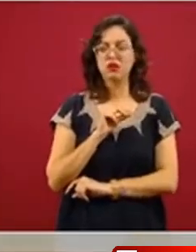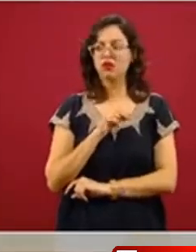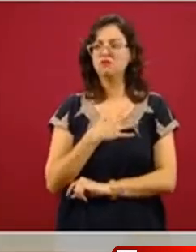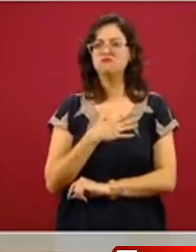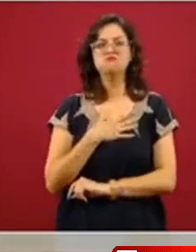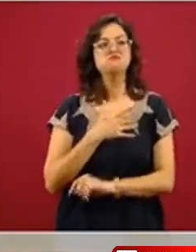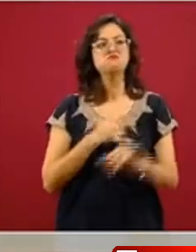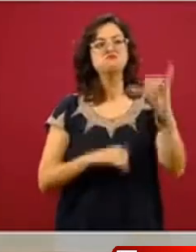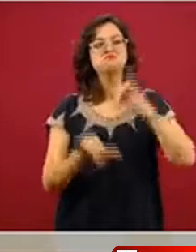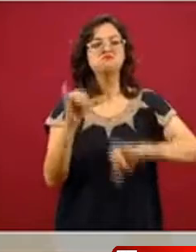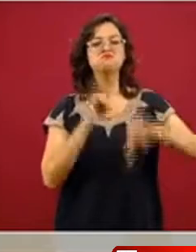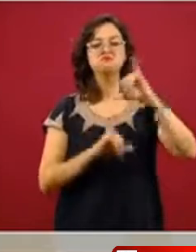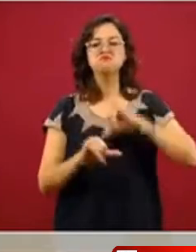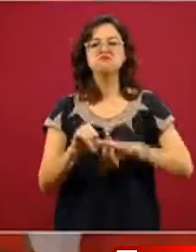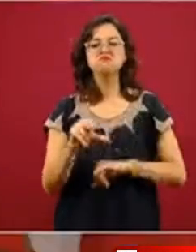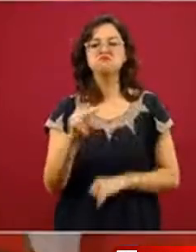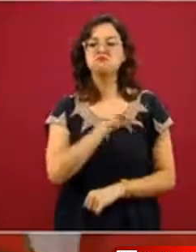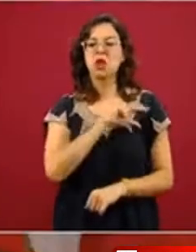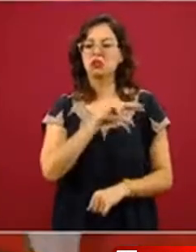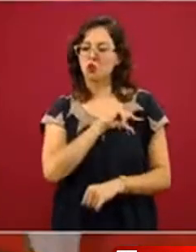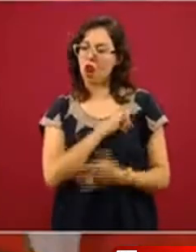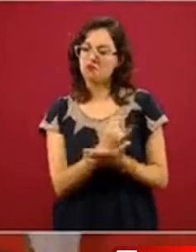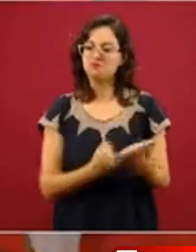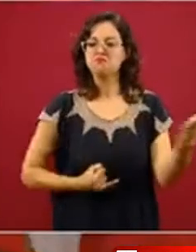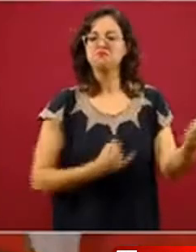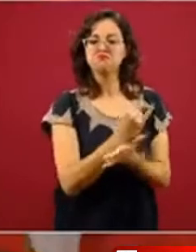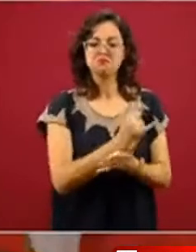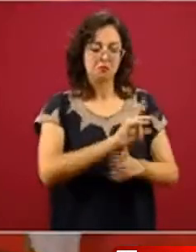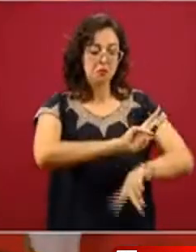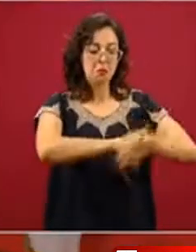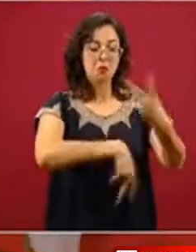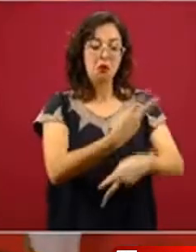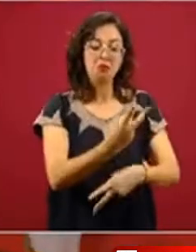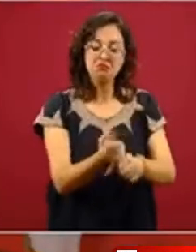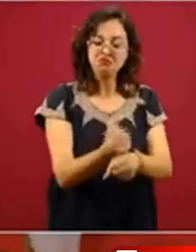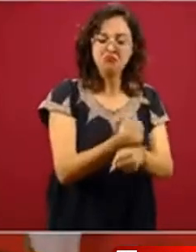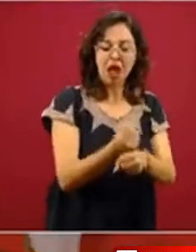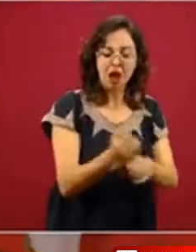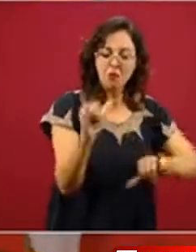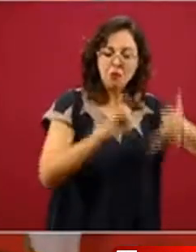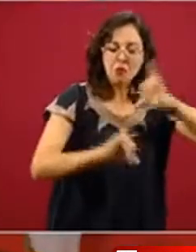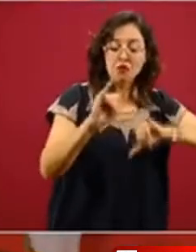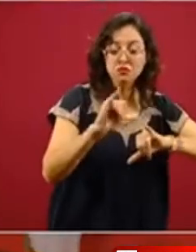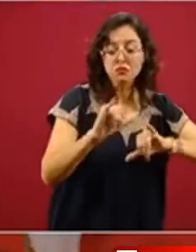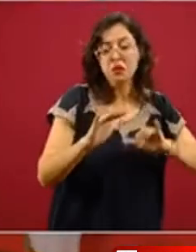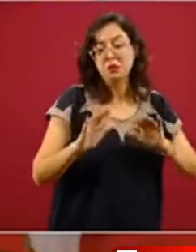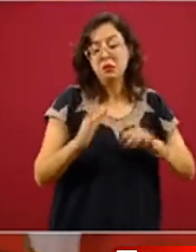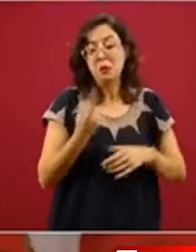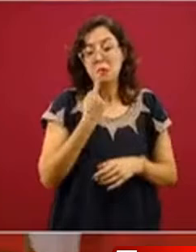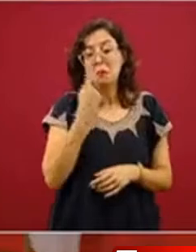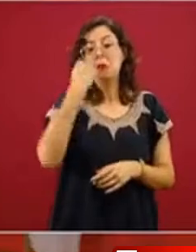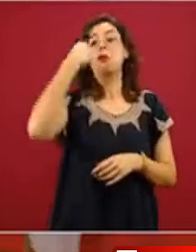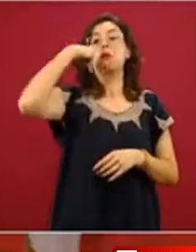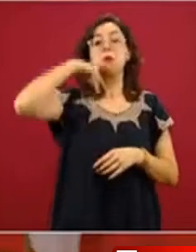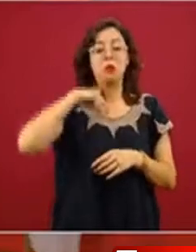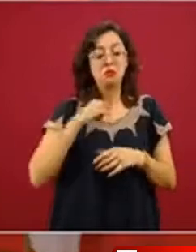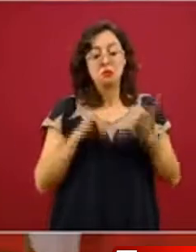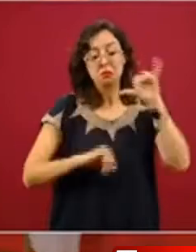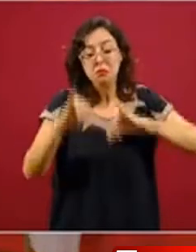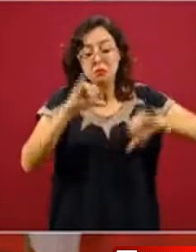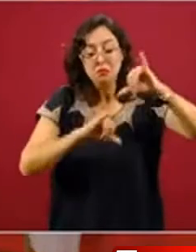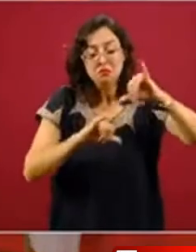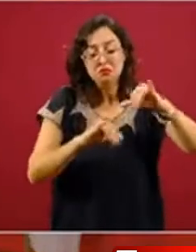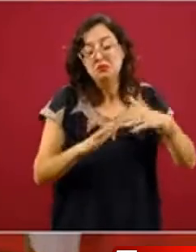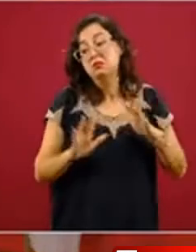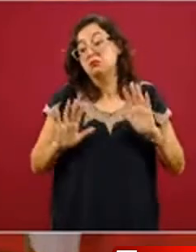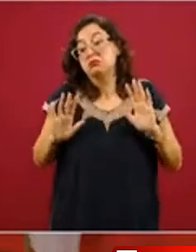un laboratorio privado y se hace la prueba. Son libres de hacerlo, no lo criticamos, nos parece legítimo que